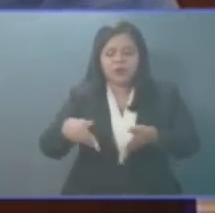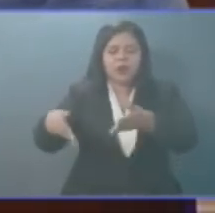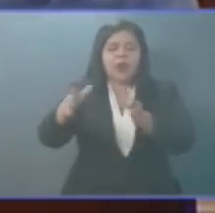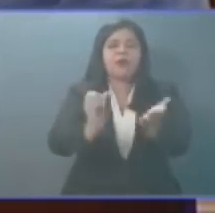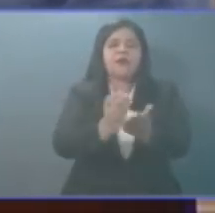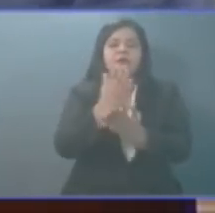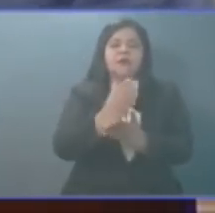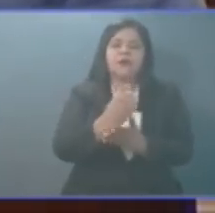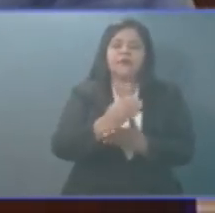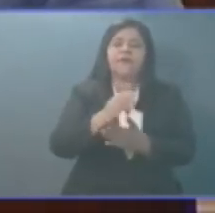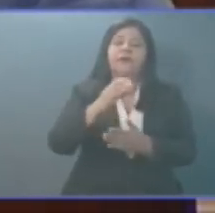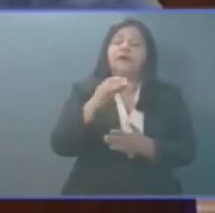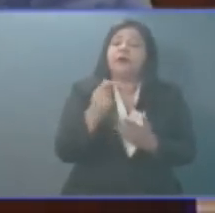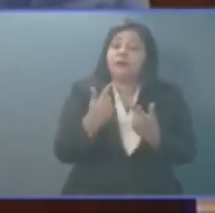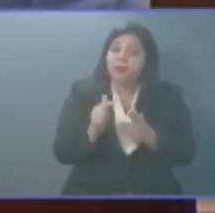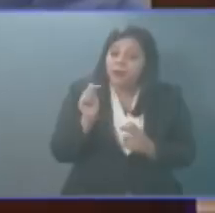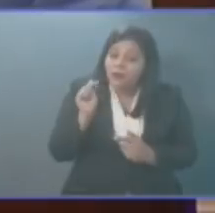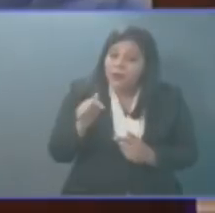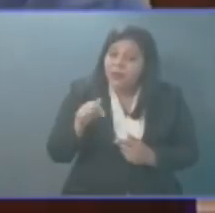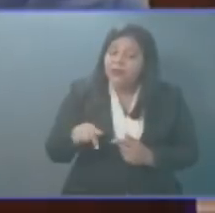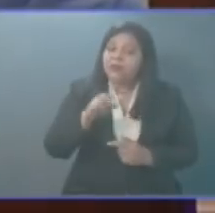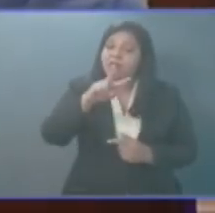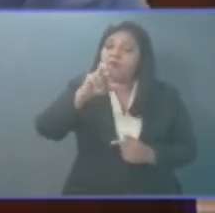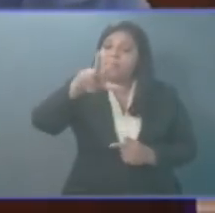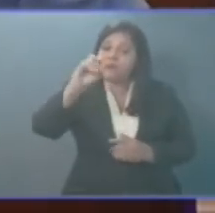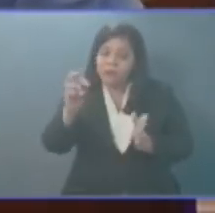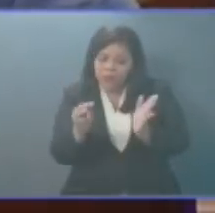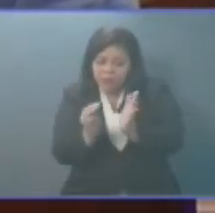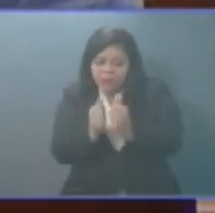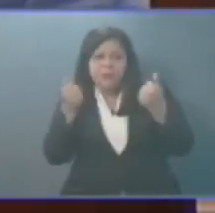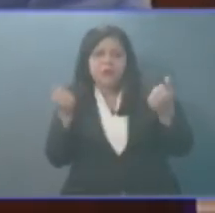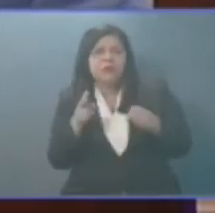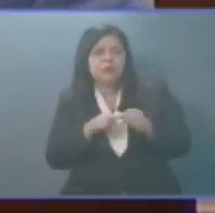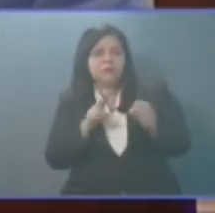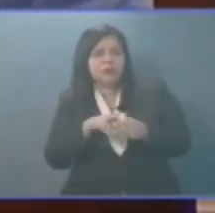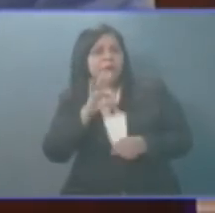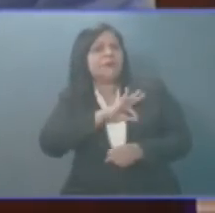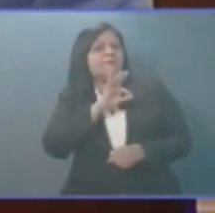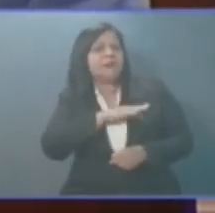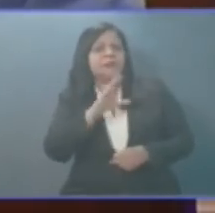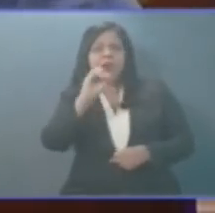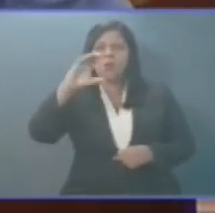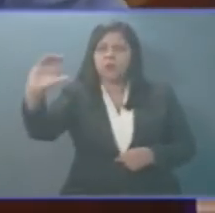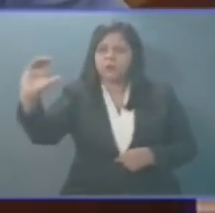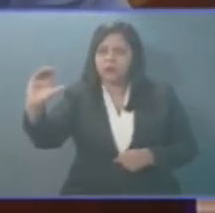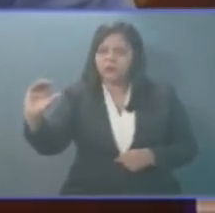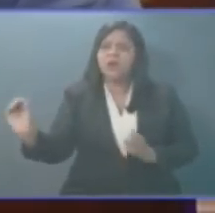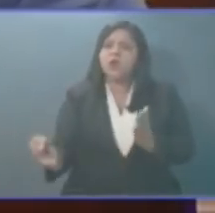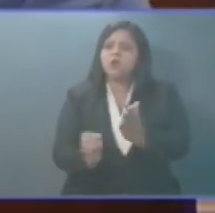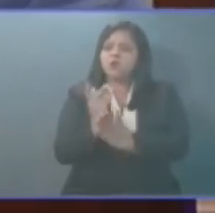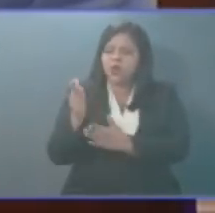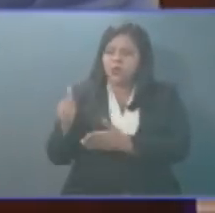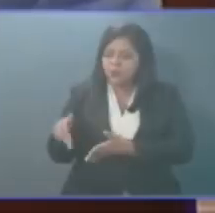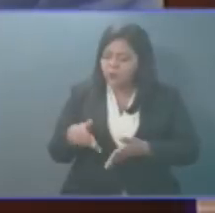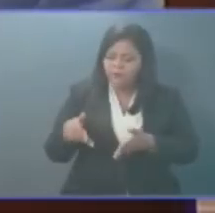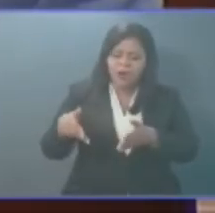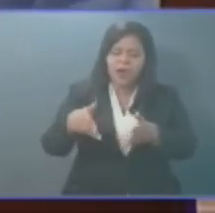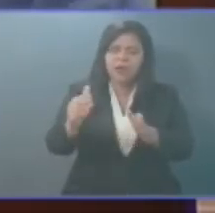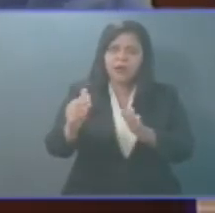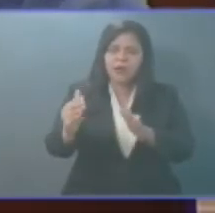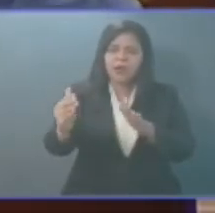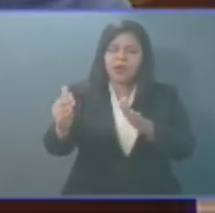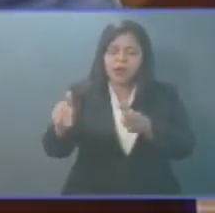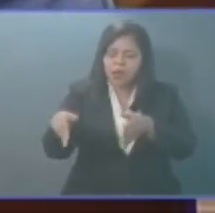de 30 millones de dólares va a beneficiar a todo el occidente. La obra creará una nueva ruta de conexión entre